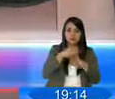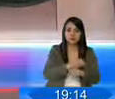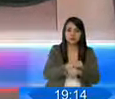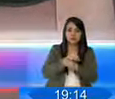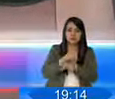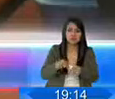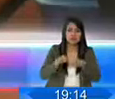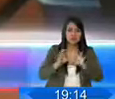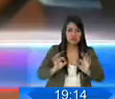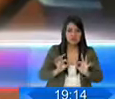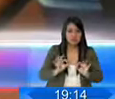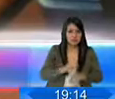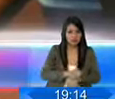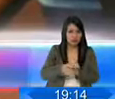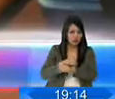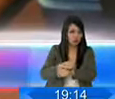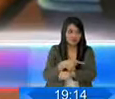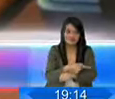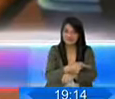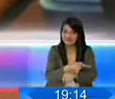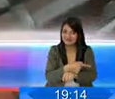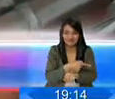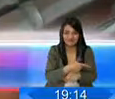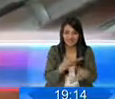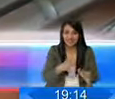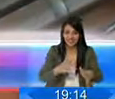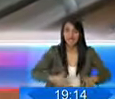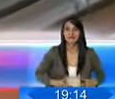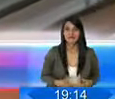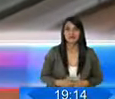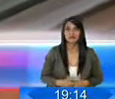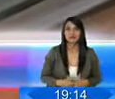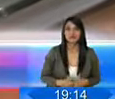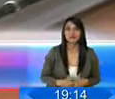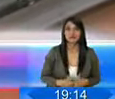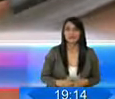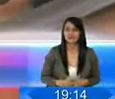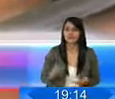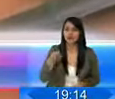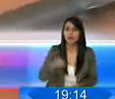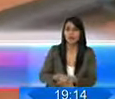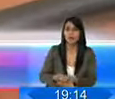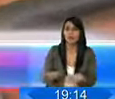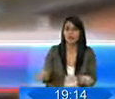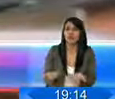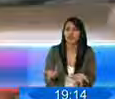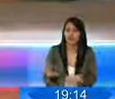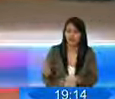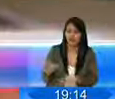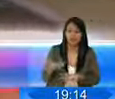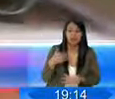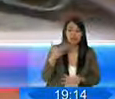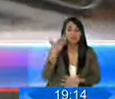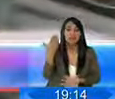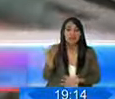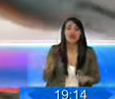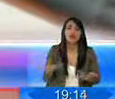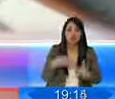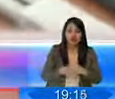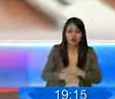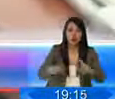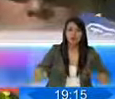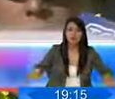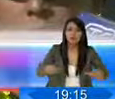presentó permiso alguno para la tenencia del armamento. Se desconoce la procedencia del arsenal, es decir, de dónde las obtuvo o cómo llegaron a